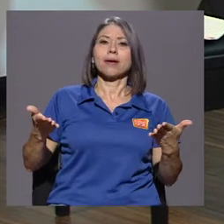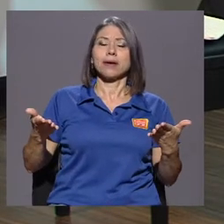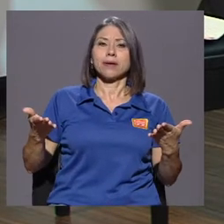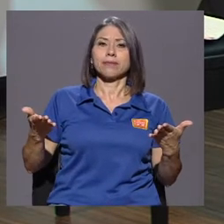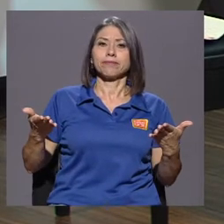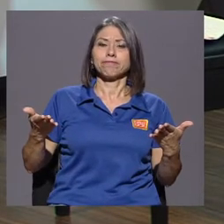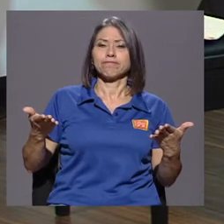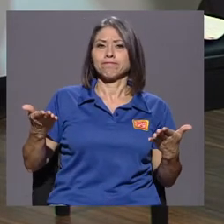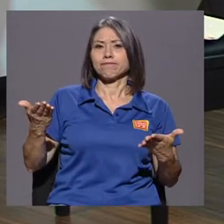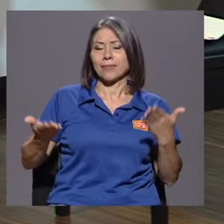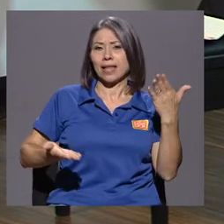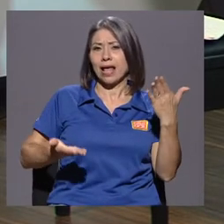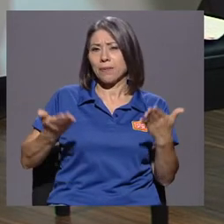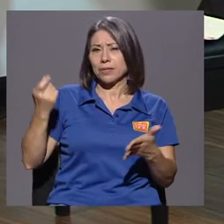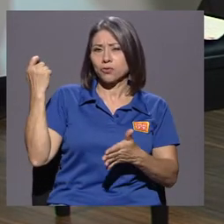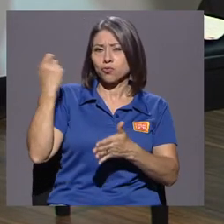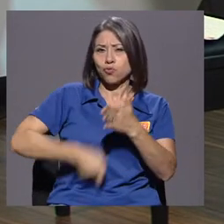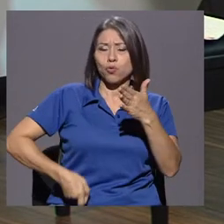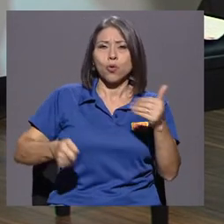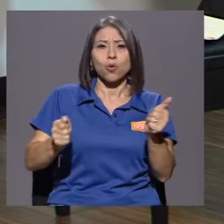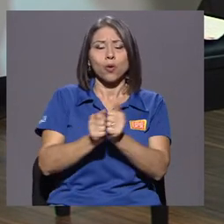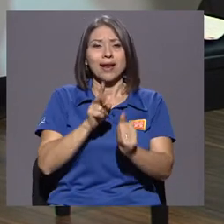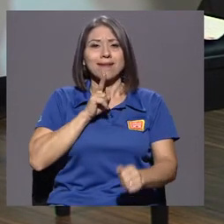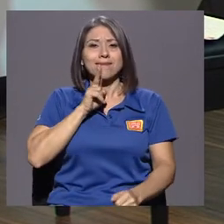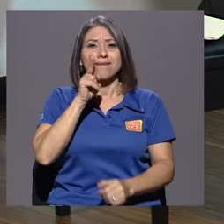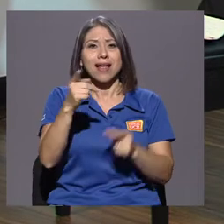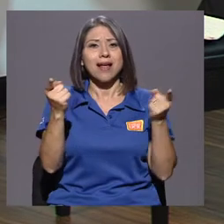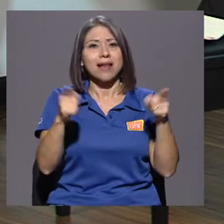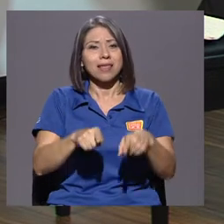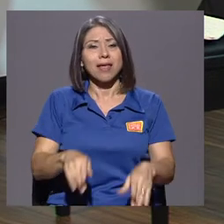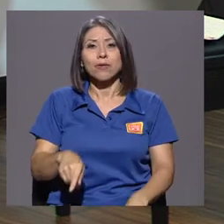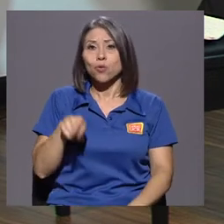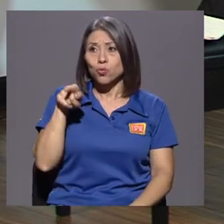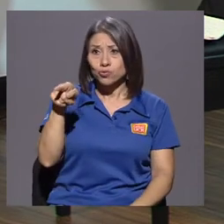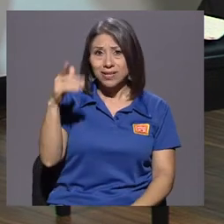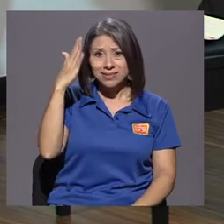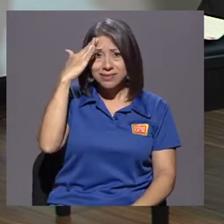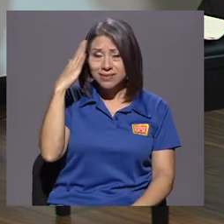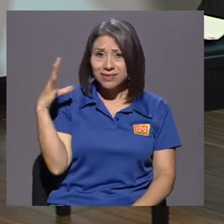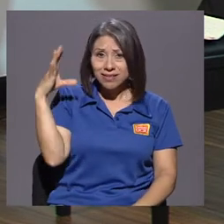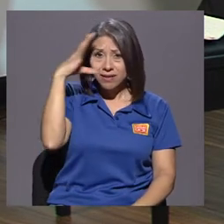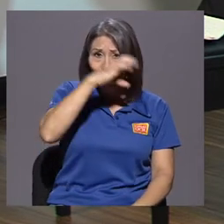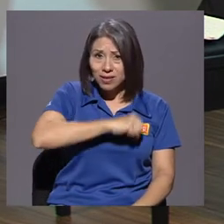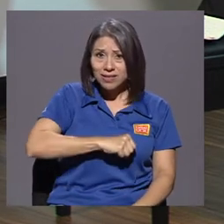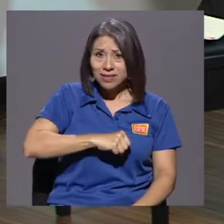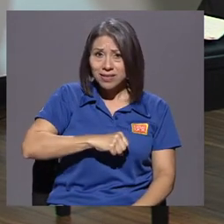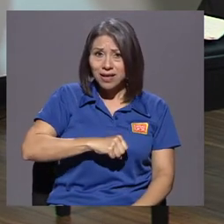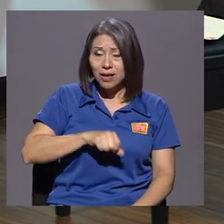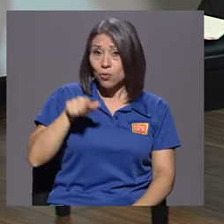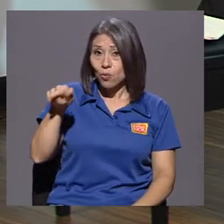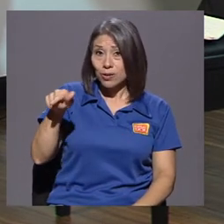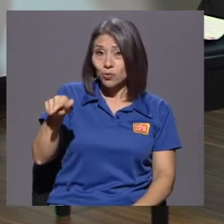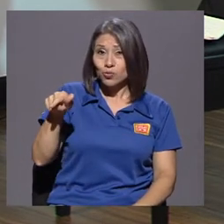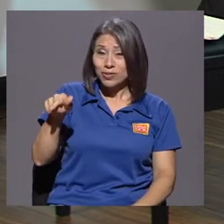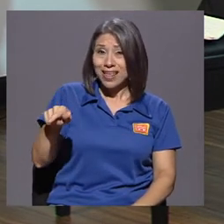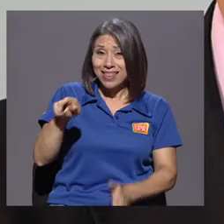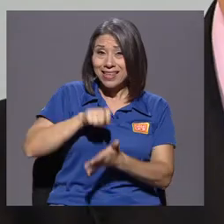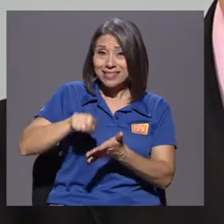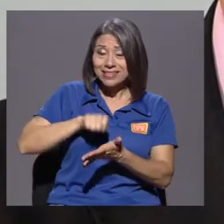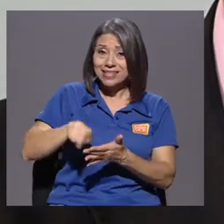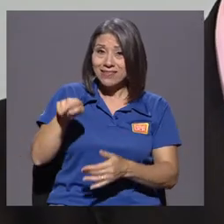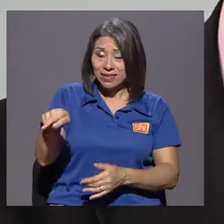puede ser muy rudo con la realidad usted es consciente cuando escribe esas columnas que